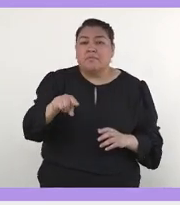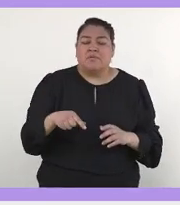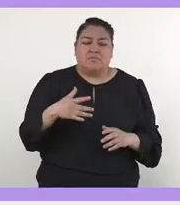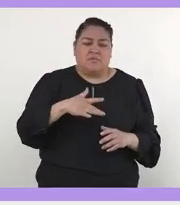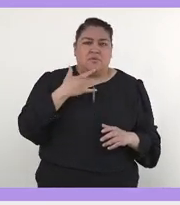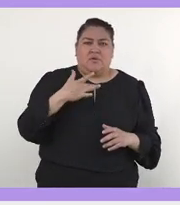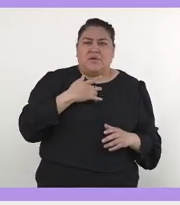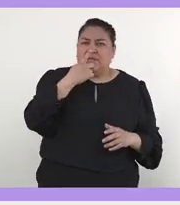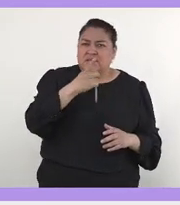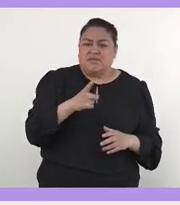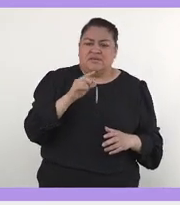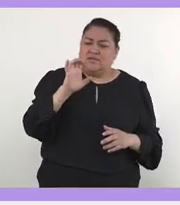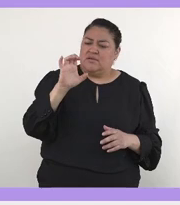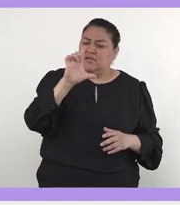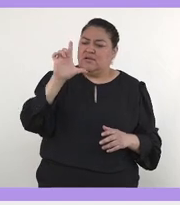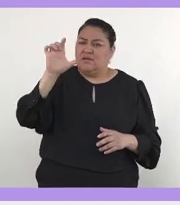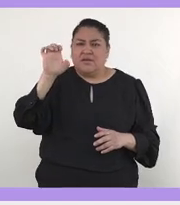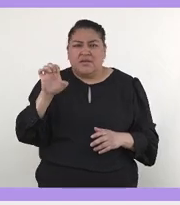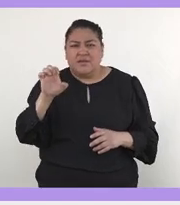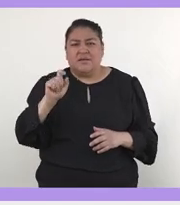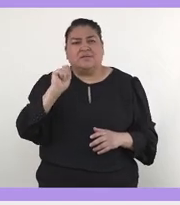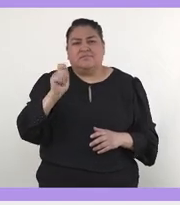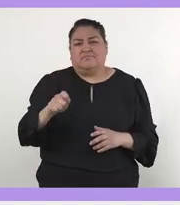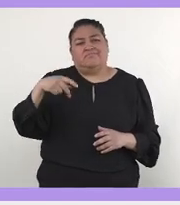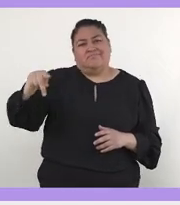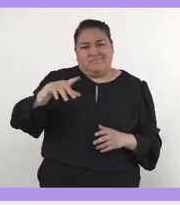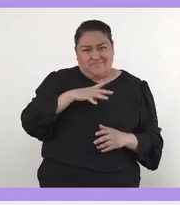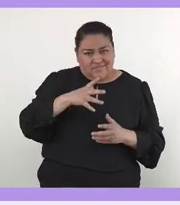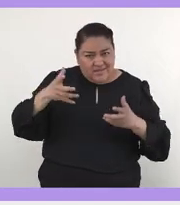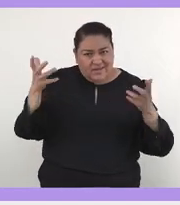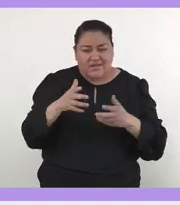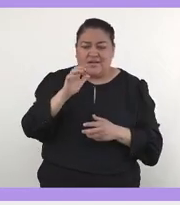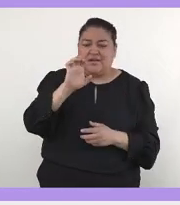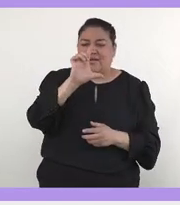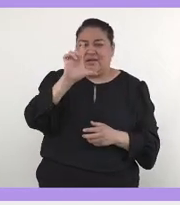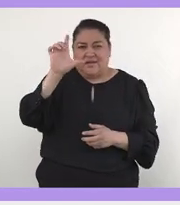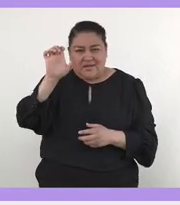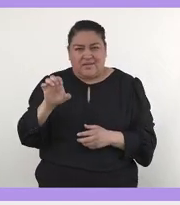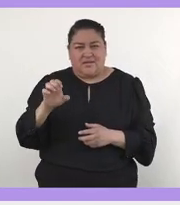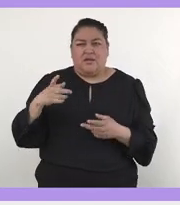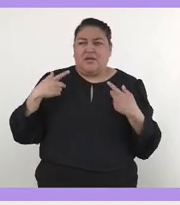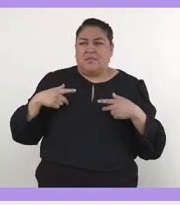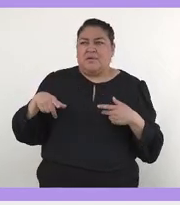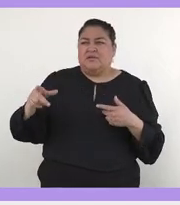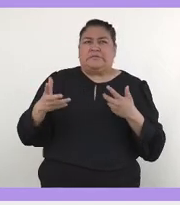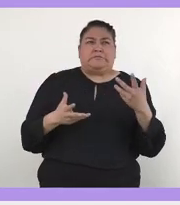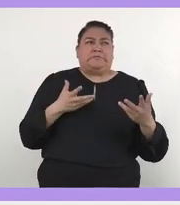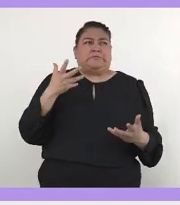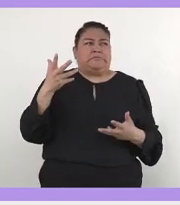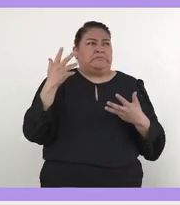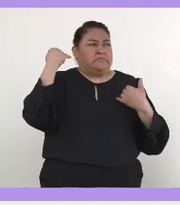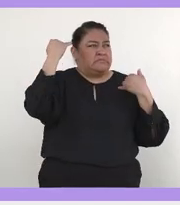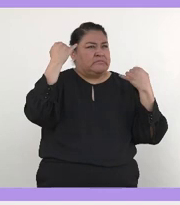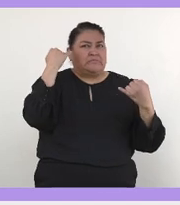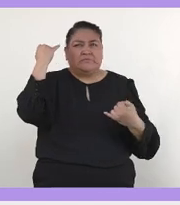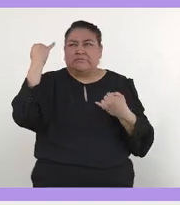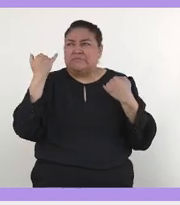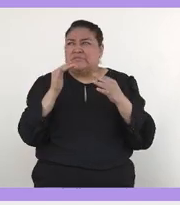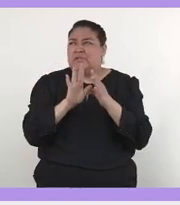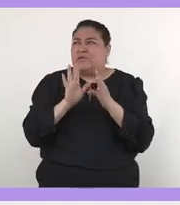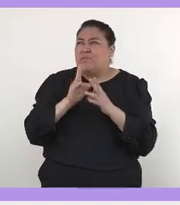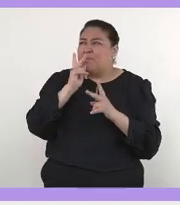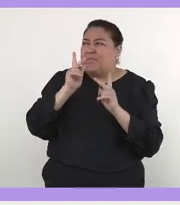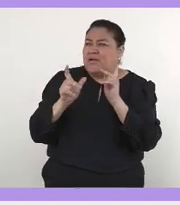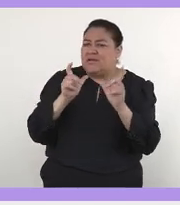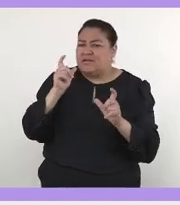diciendo que que utilizan es ella pues lo que corresponde es que utilicen ella no se me apaniquen sé que hay mucha gente que dice y cómo voy a hablar así pues